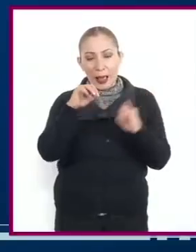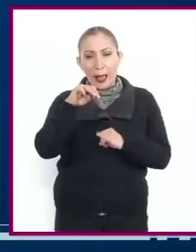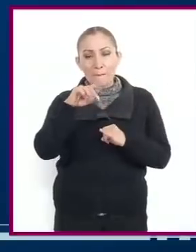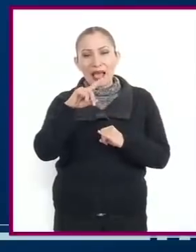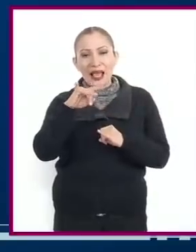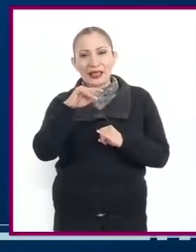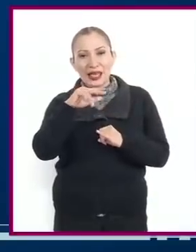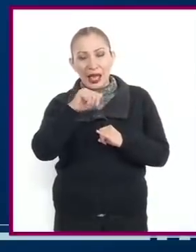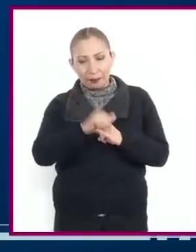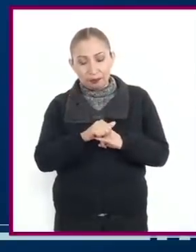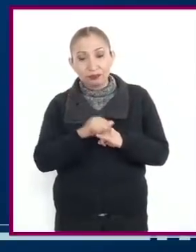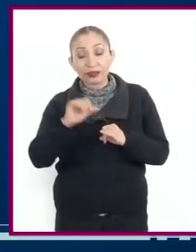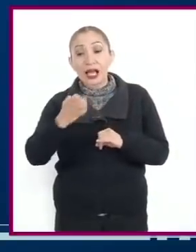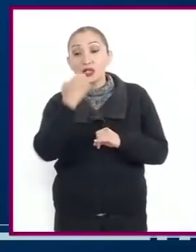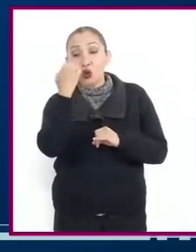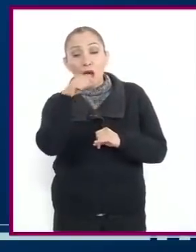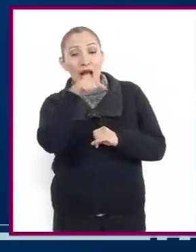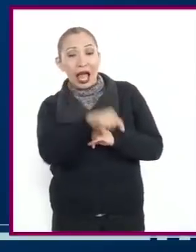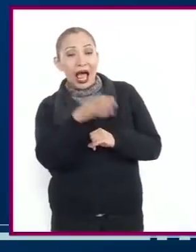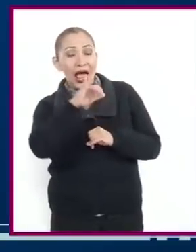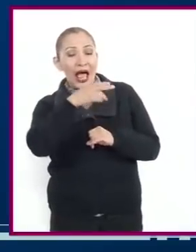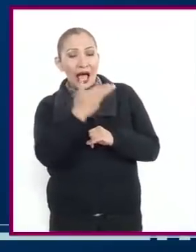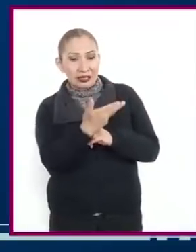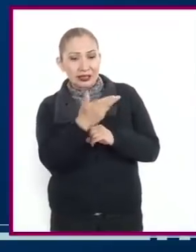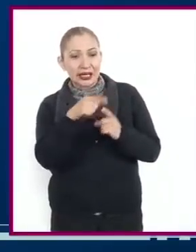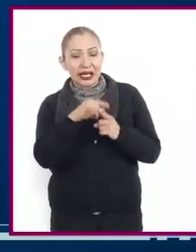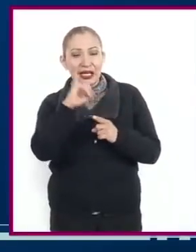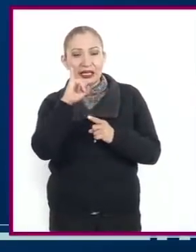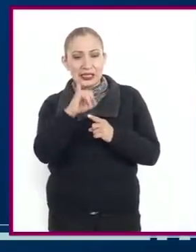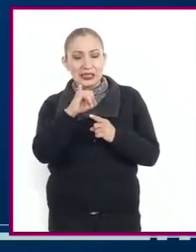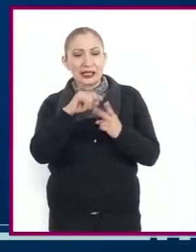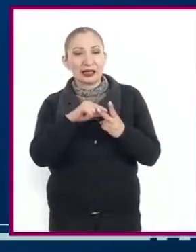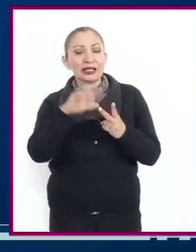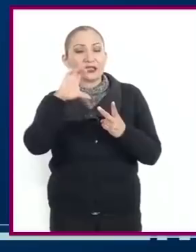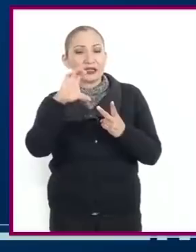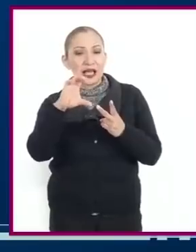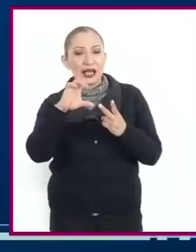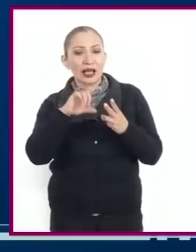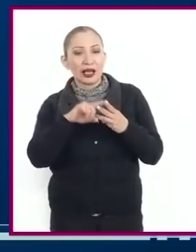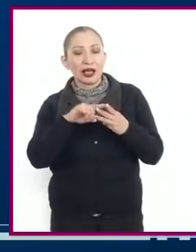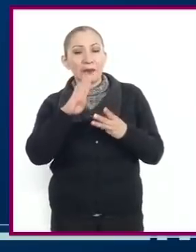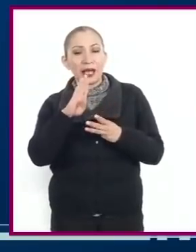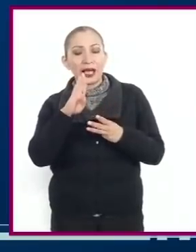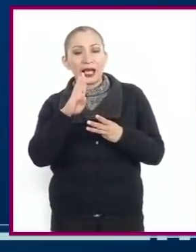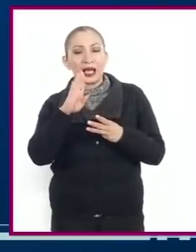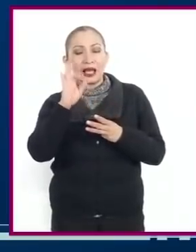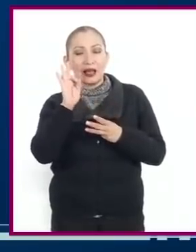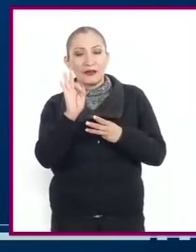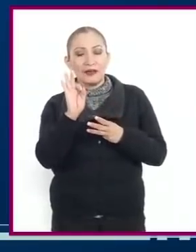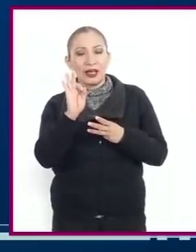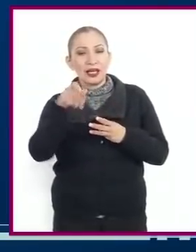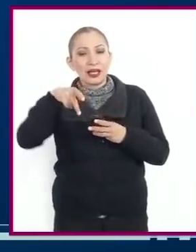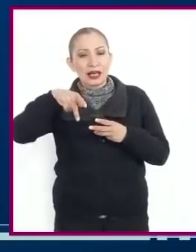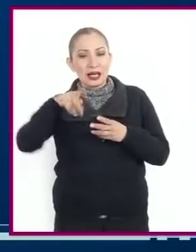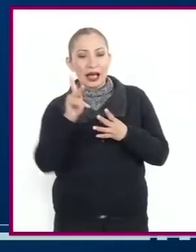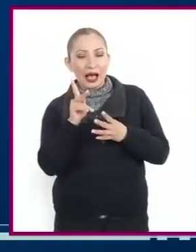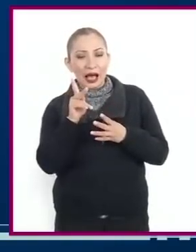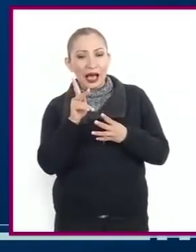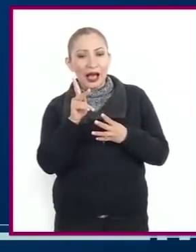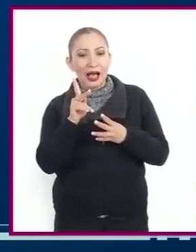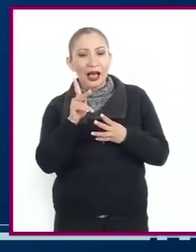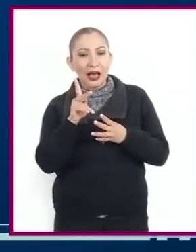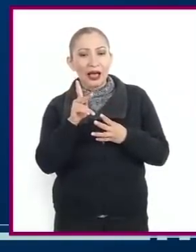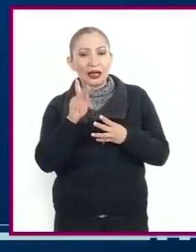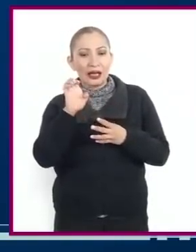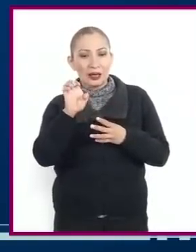media. Son las escuelas H, I, C, B, F,